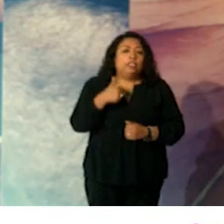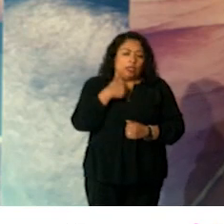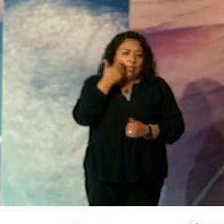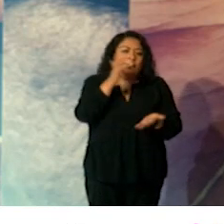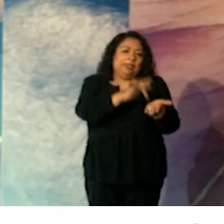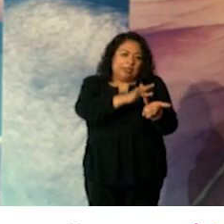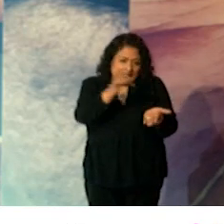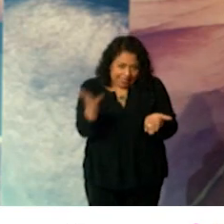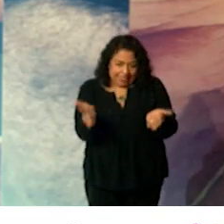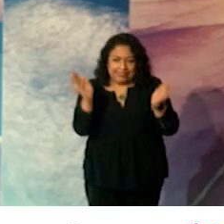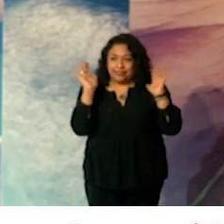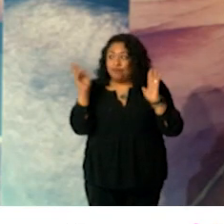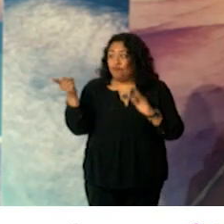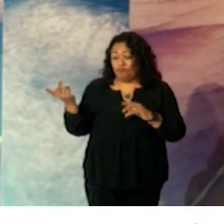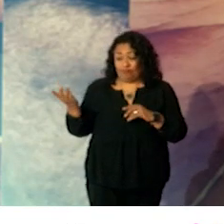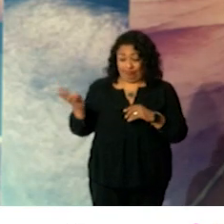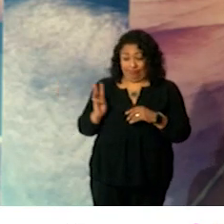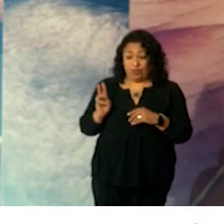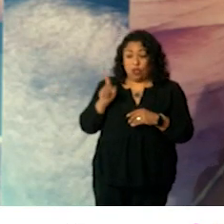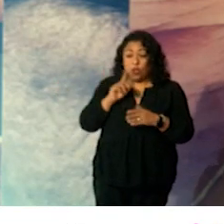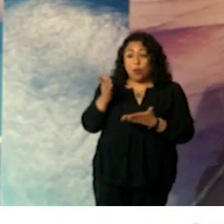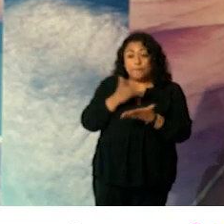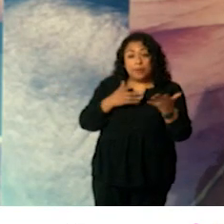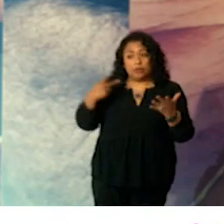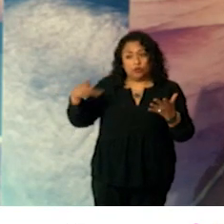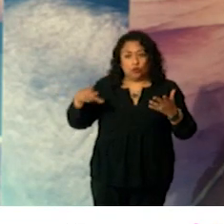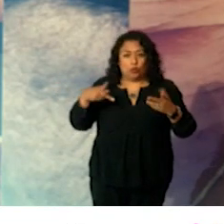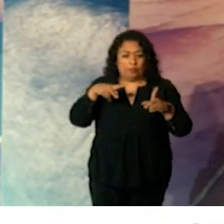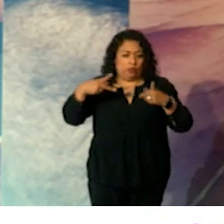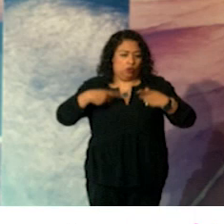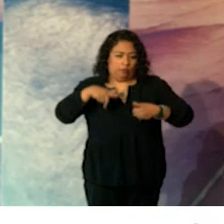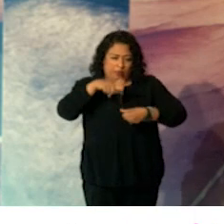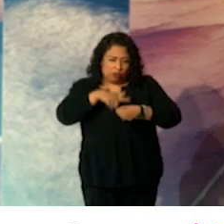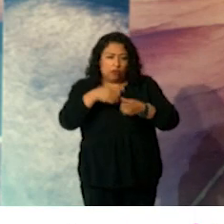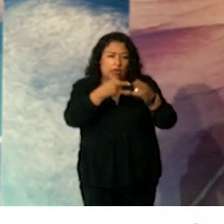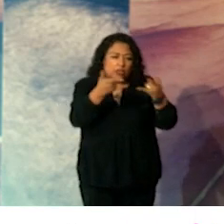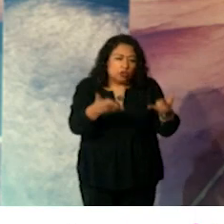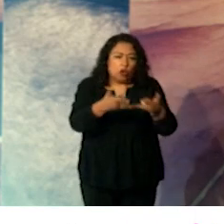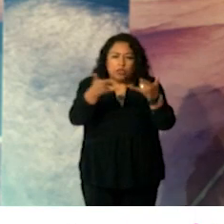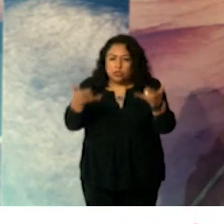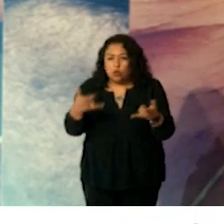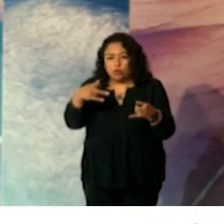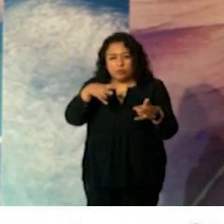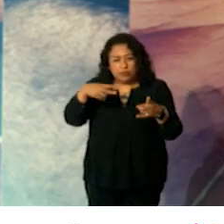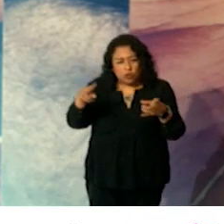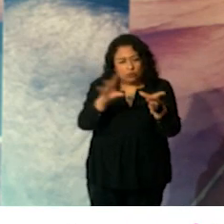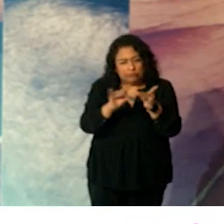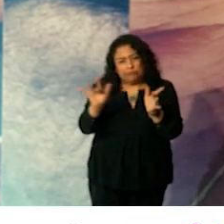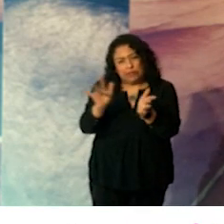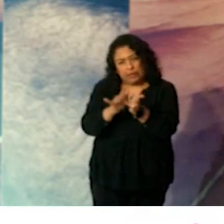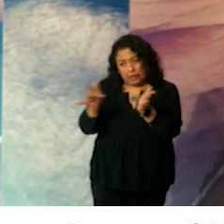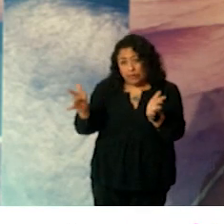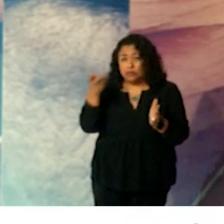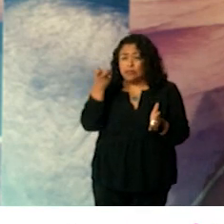agradecer porque nos están compartiendo desde un punto muy personal, entonces por contar sus historias y su perspectiva, muchas gracias.